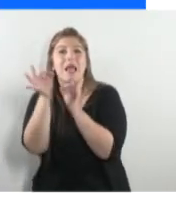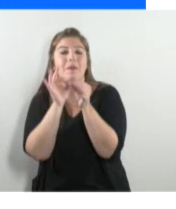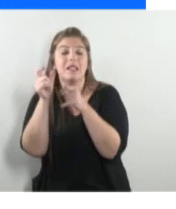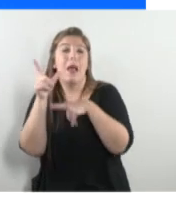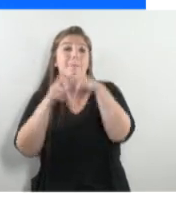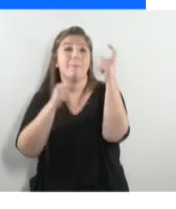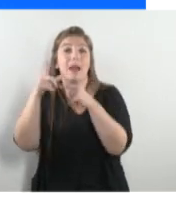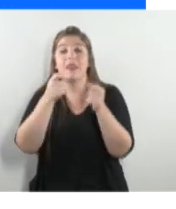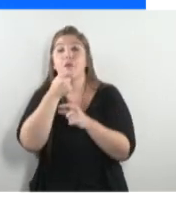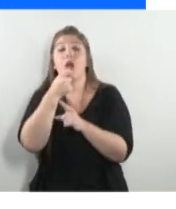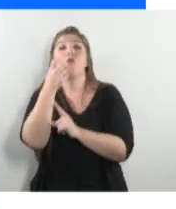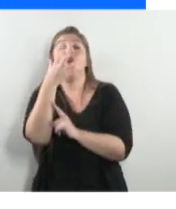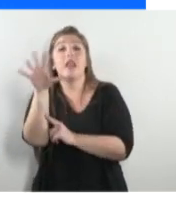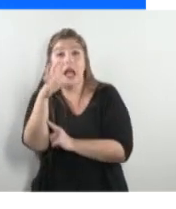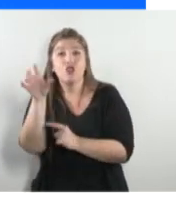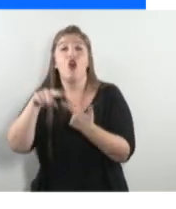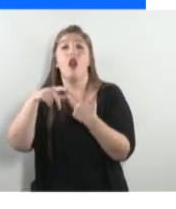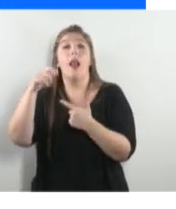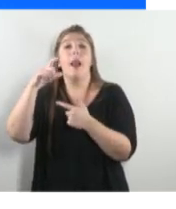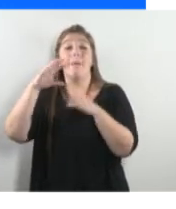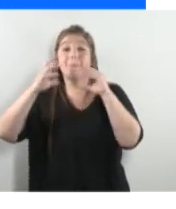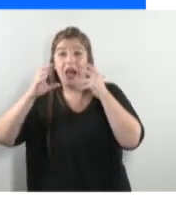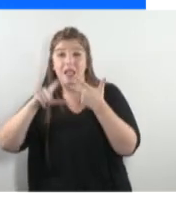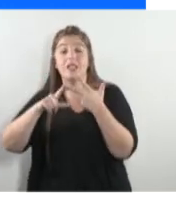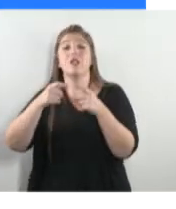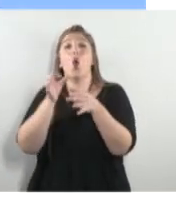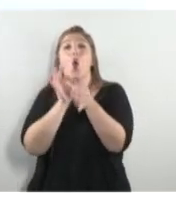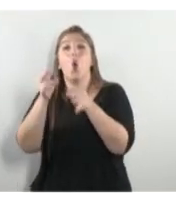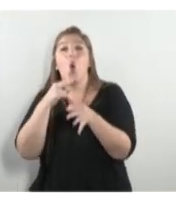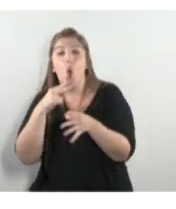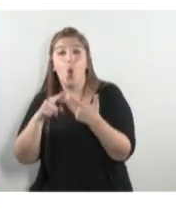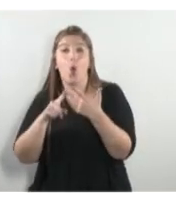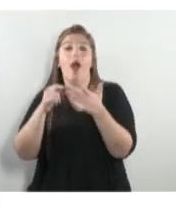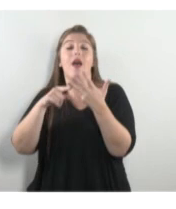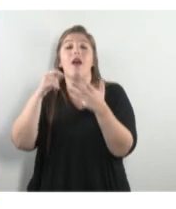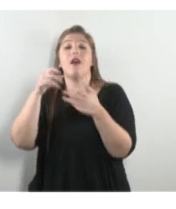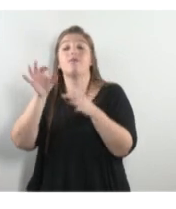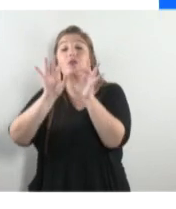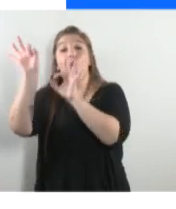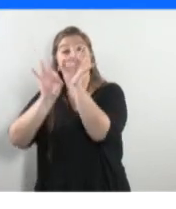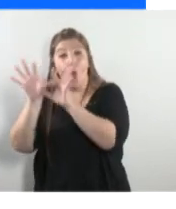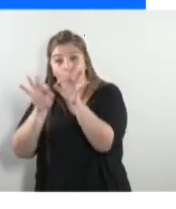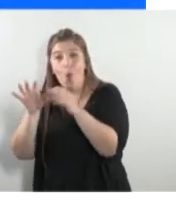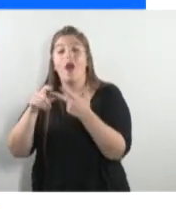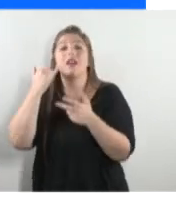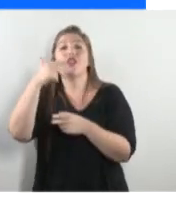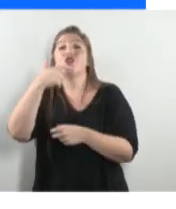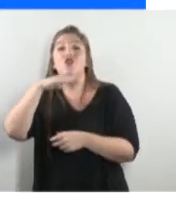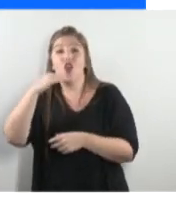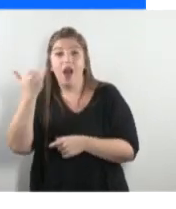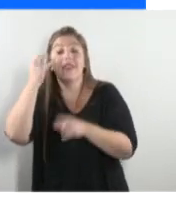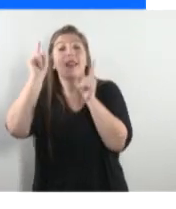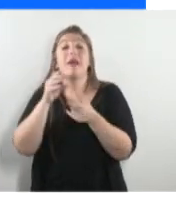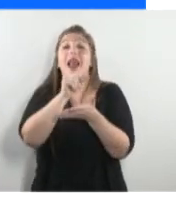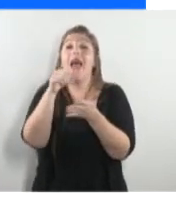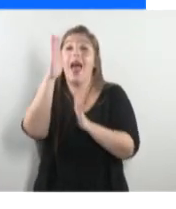el girasol, el maíz, la uva, la aceituna y la soja. También las harinas provienen de la molienda